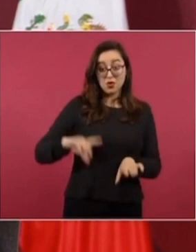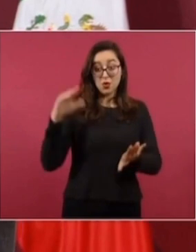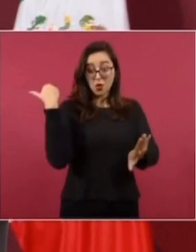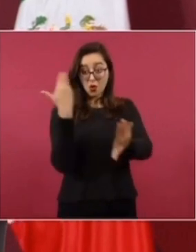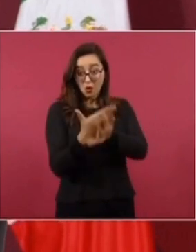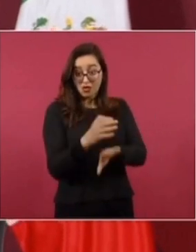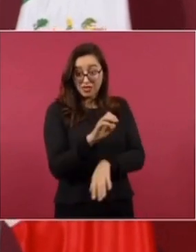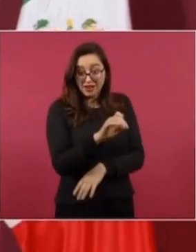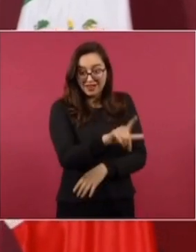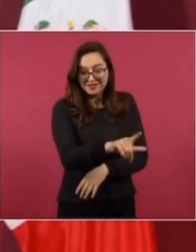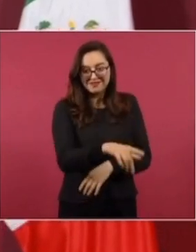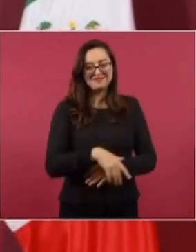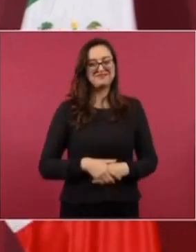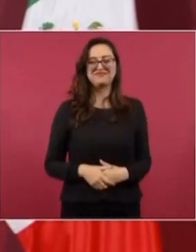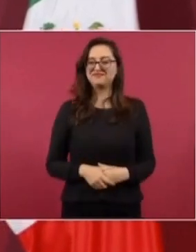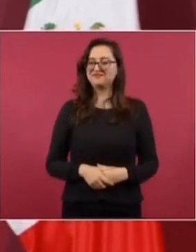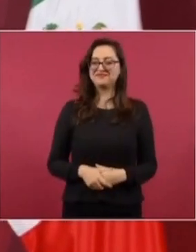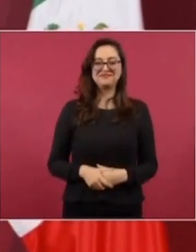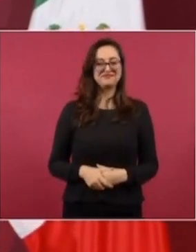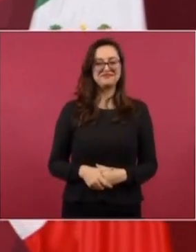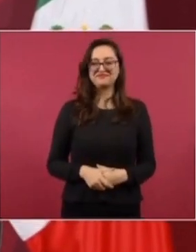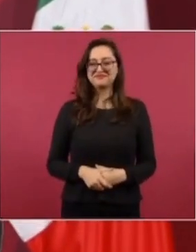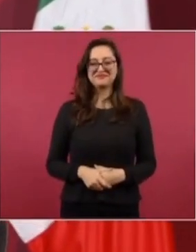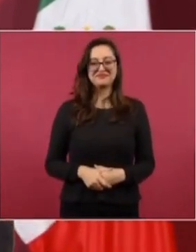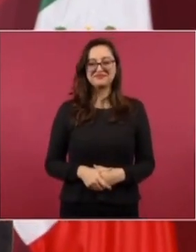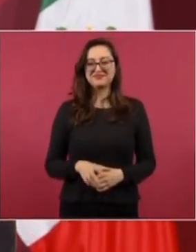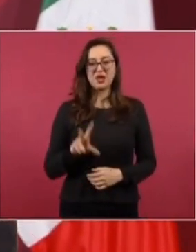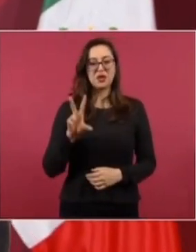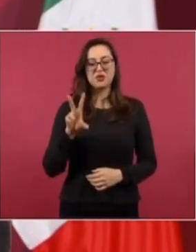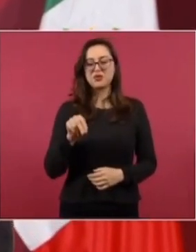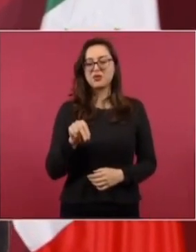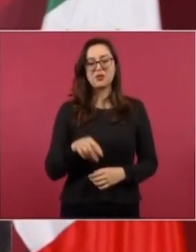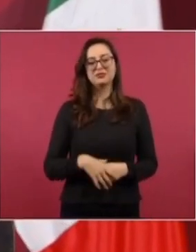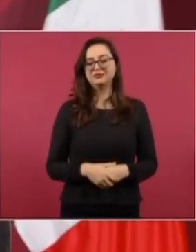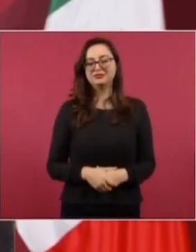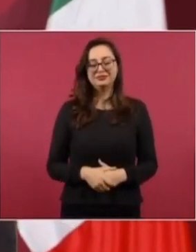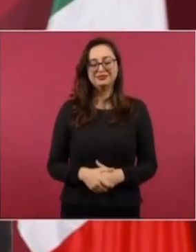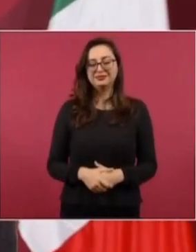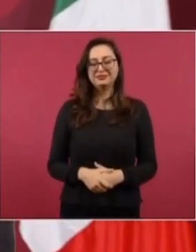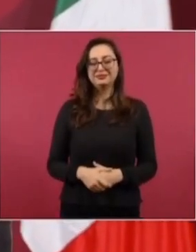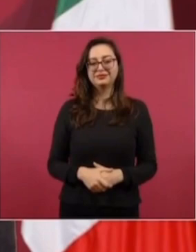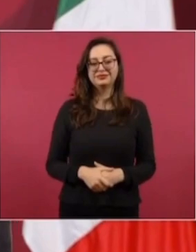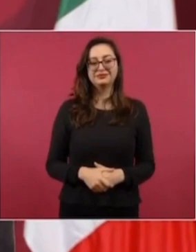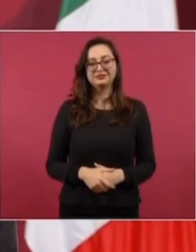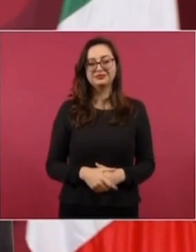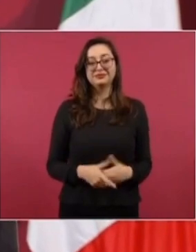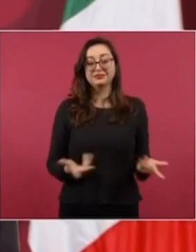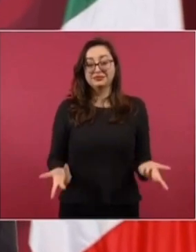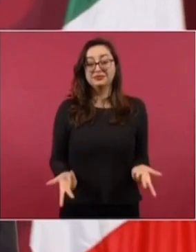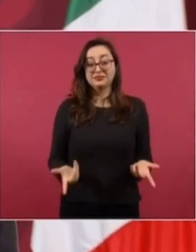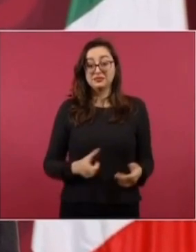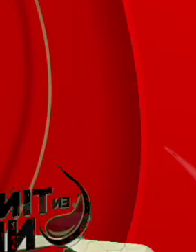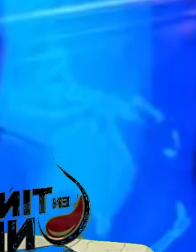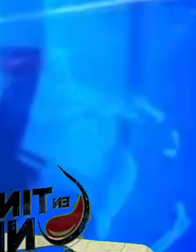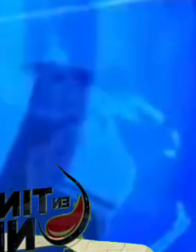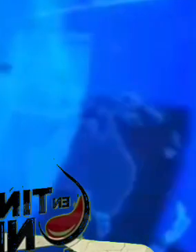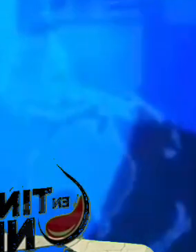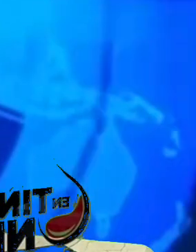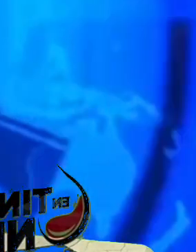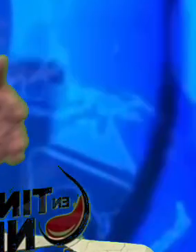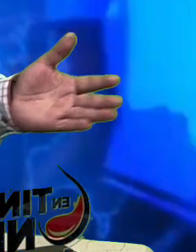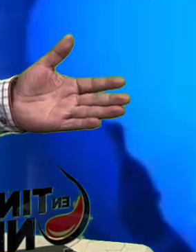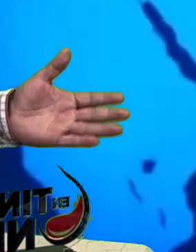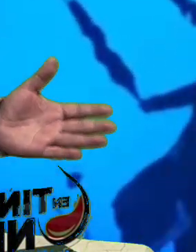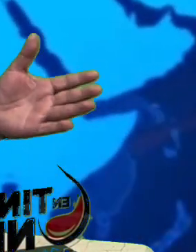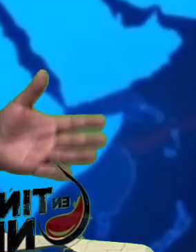lo que es muy difícil de desentrañar es un crimen de estado Pues sí